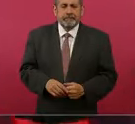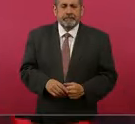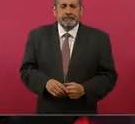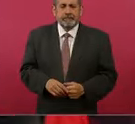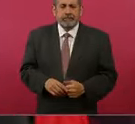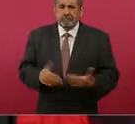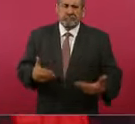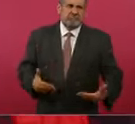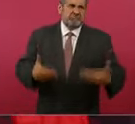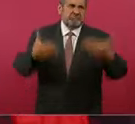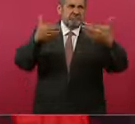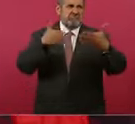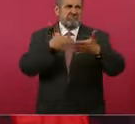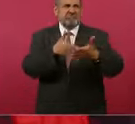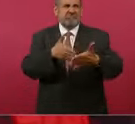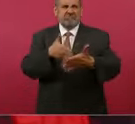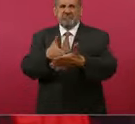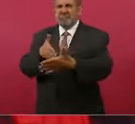Muros,